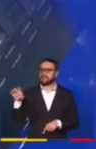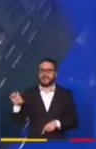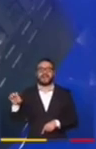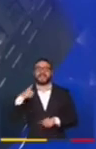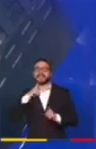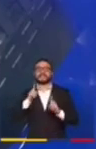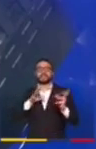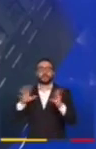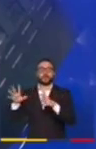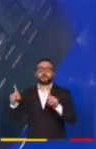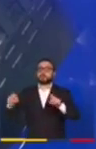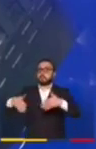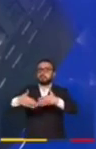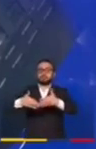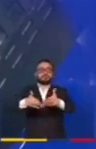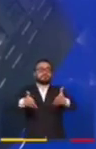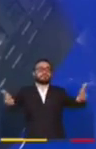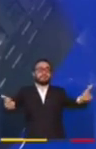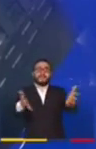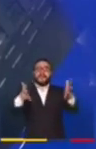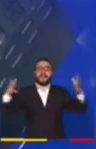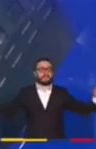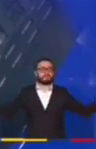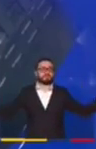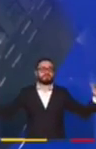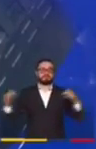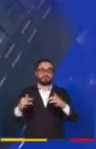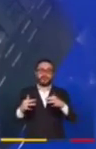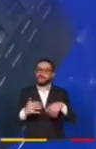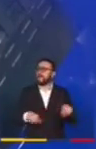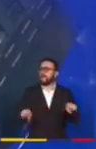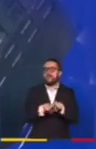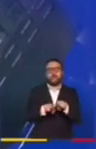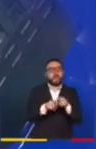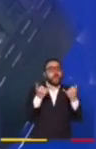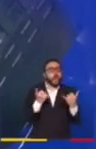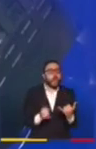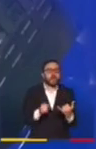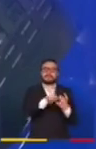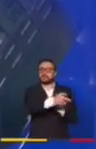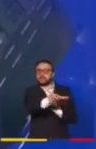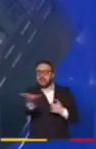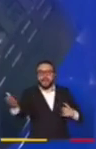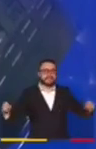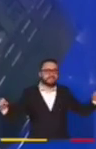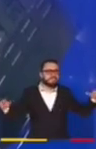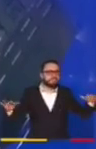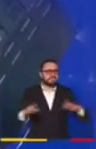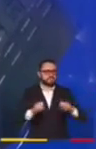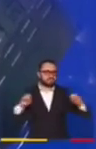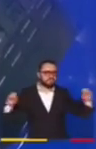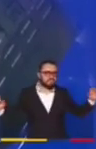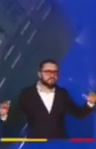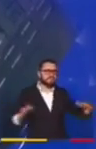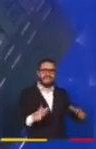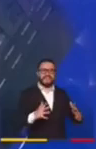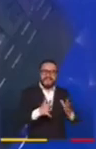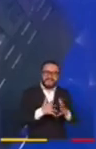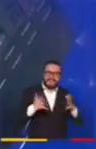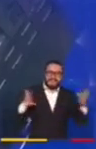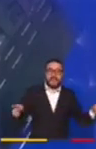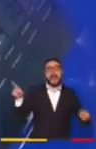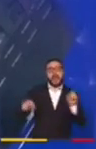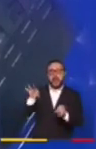grandes alamedas a las multitudes. Hoy necesitamos multitudes, tanto de los que votaron